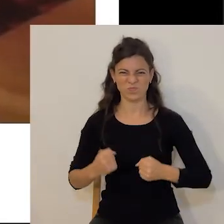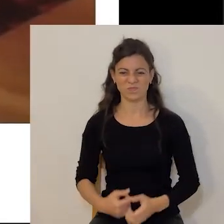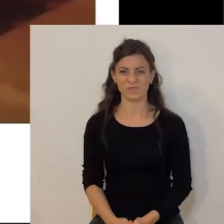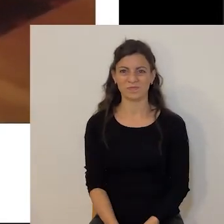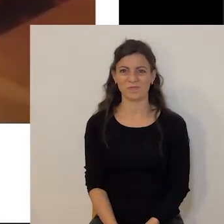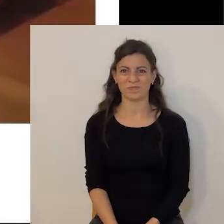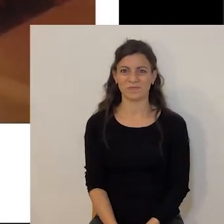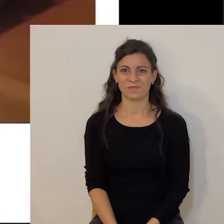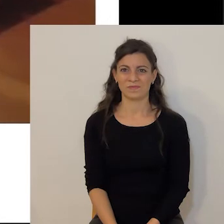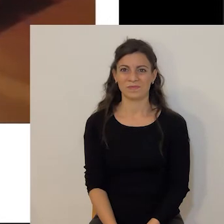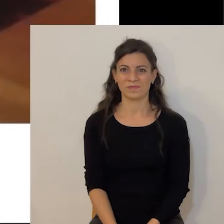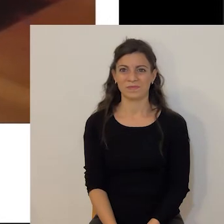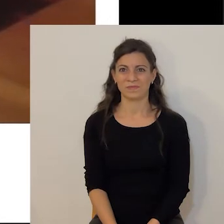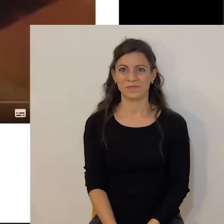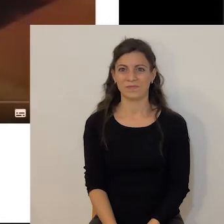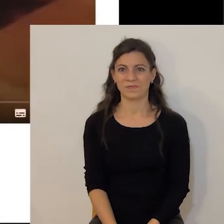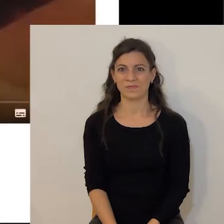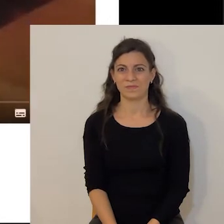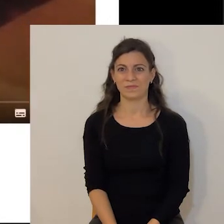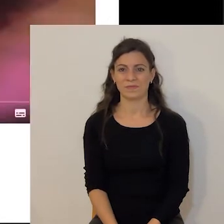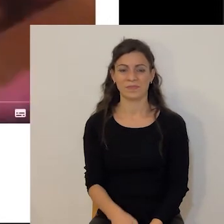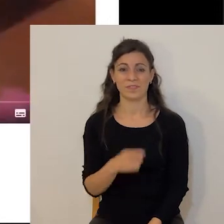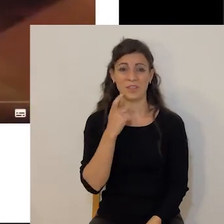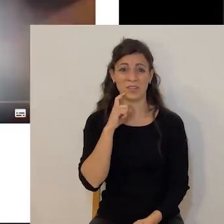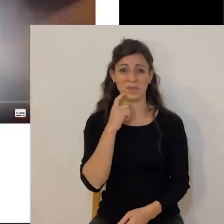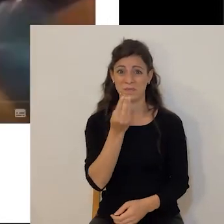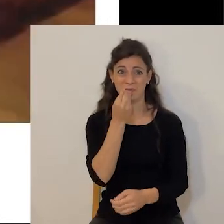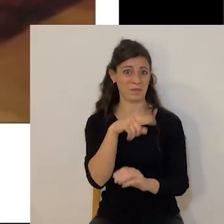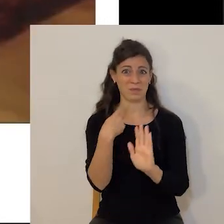Daddy and I ate all of your candy.